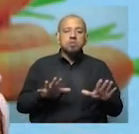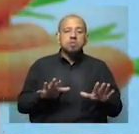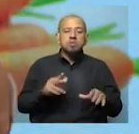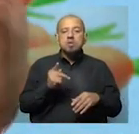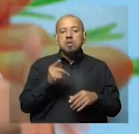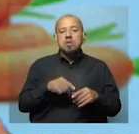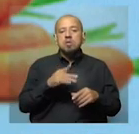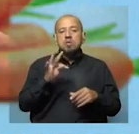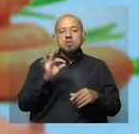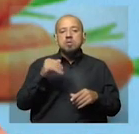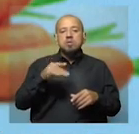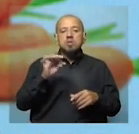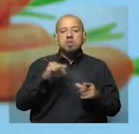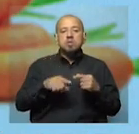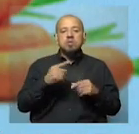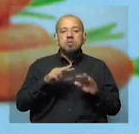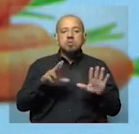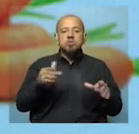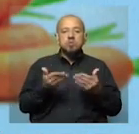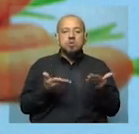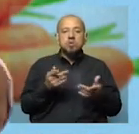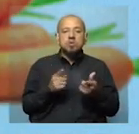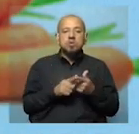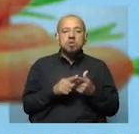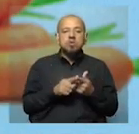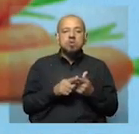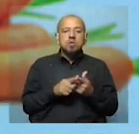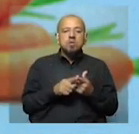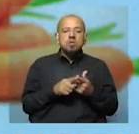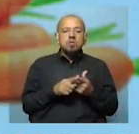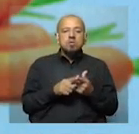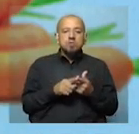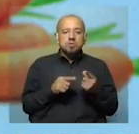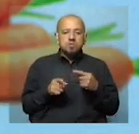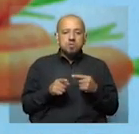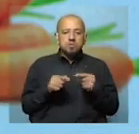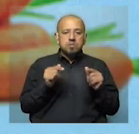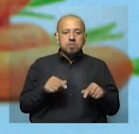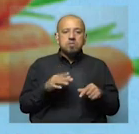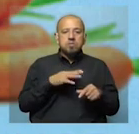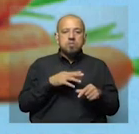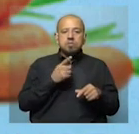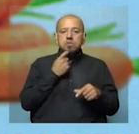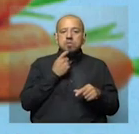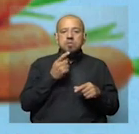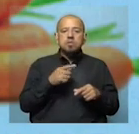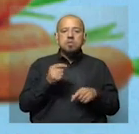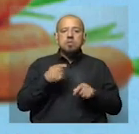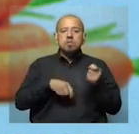por ejemplo, una bolsa de cebolla de 18 kilos, 20 kilos. De todos modos, hay en la nave polivalente, la nave roja, gente que hace